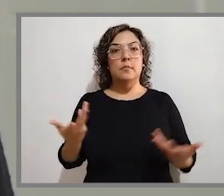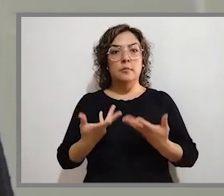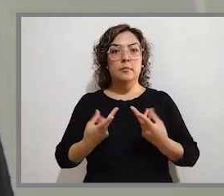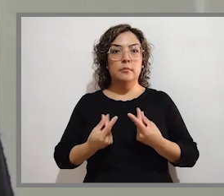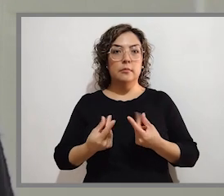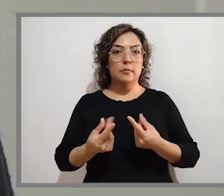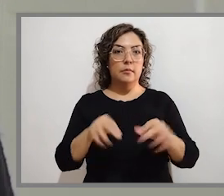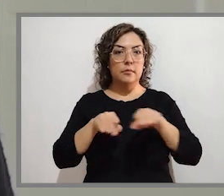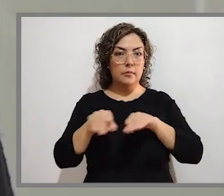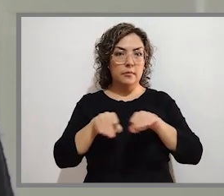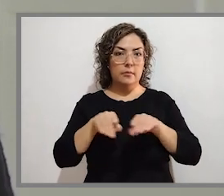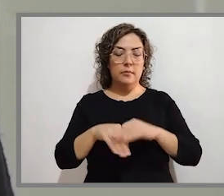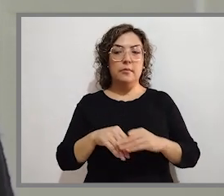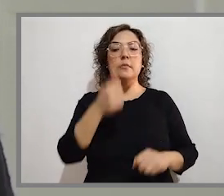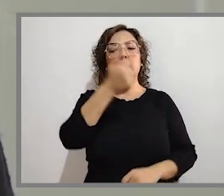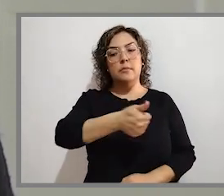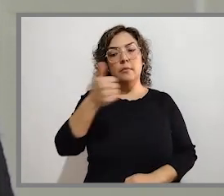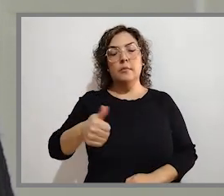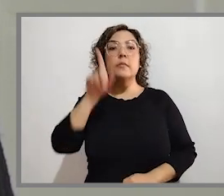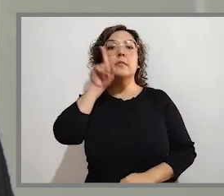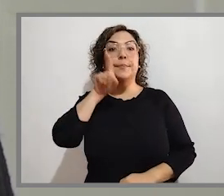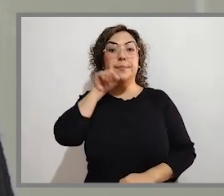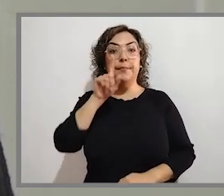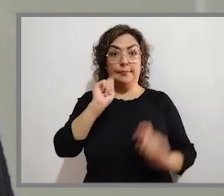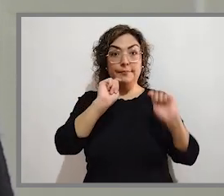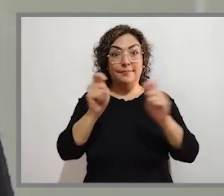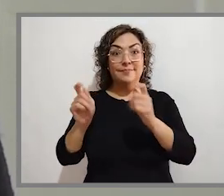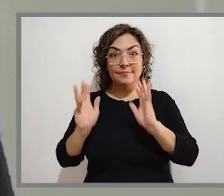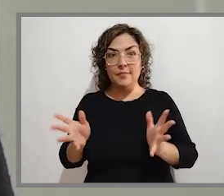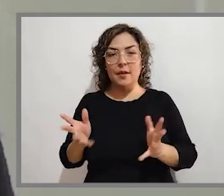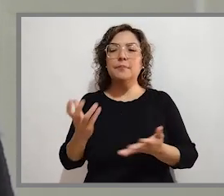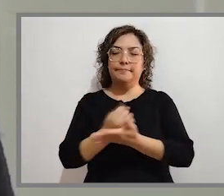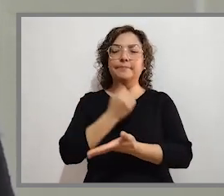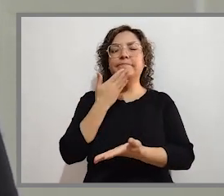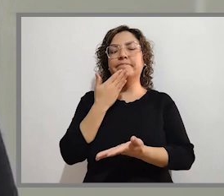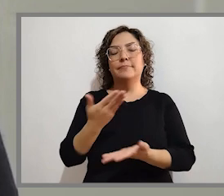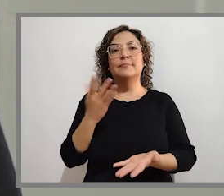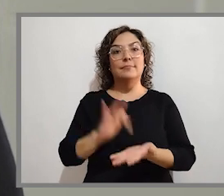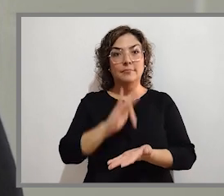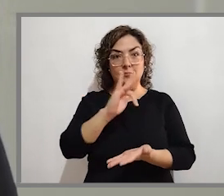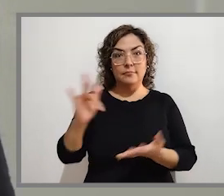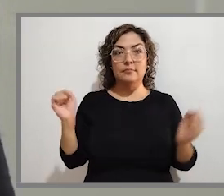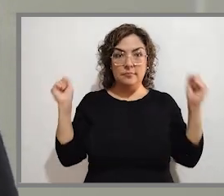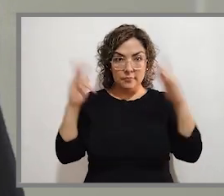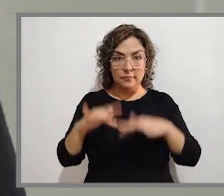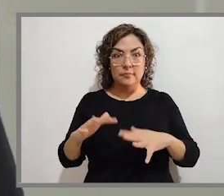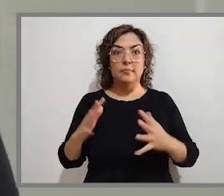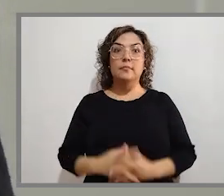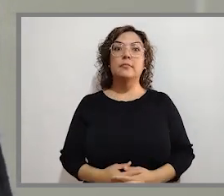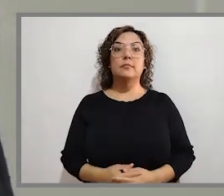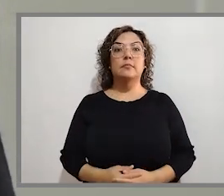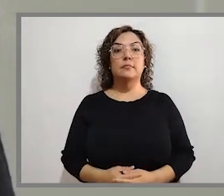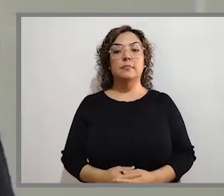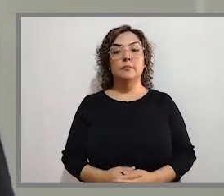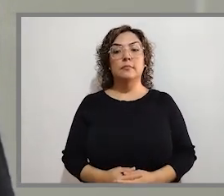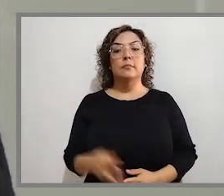ya en sus cargos como mujeres electas. Les damos muchísimas gracias, estamos muy contentas, muy orgullosas en la comisión